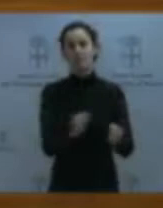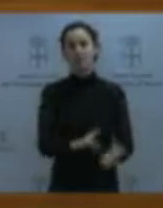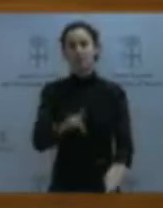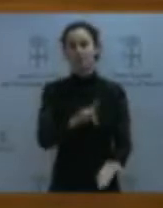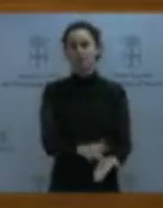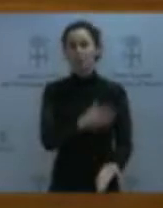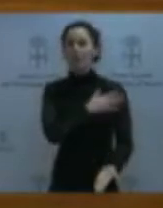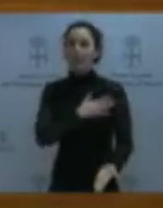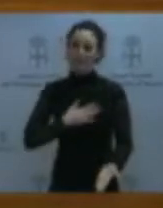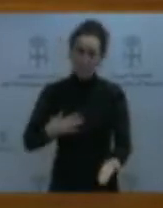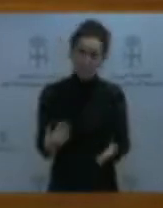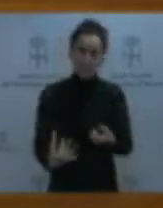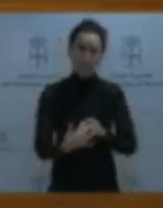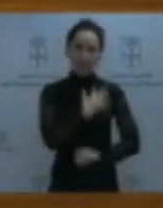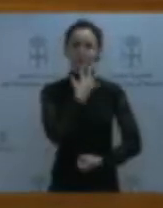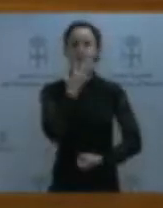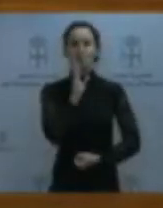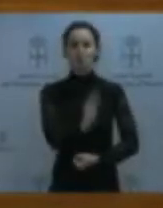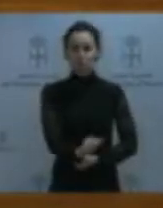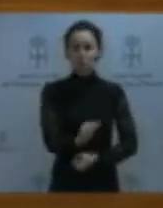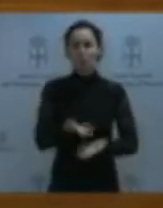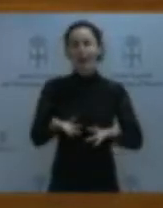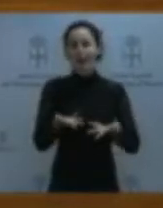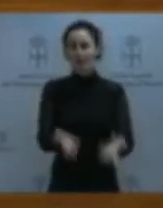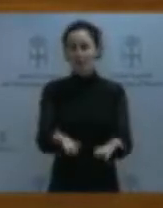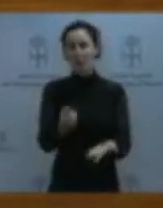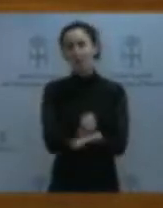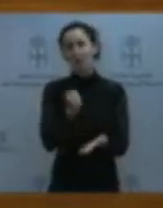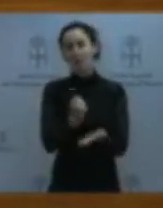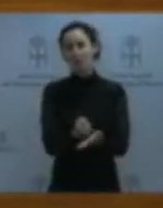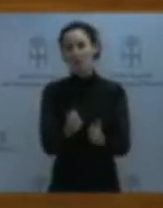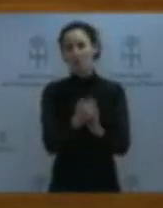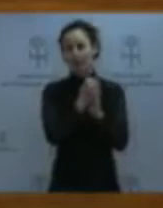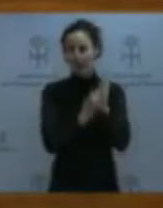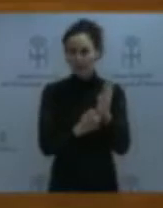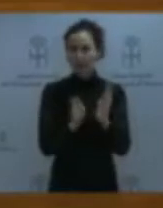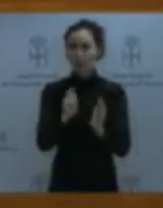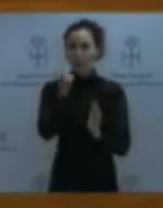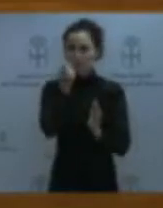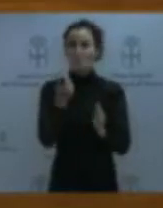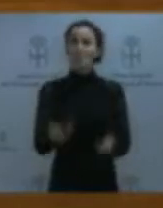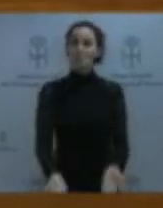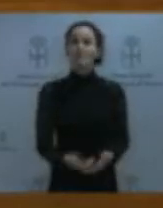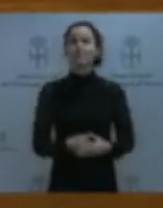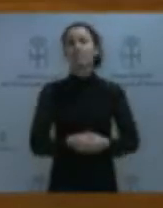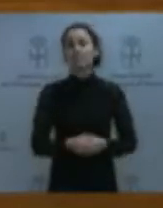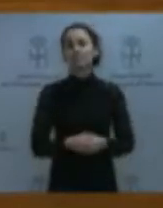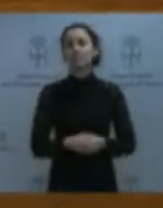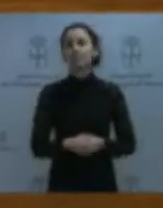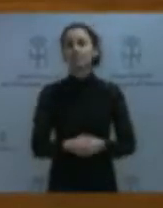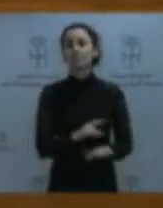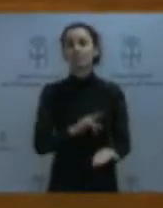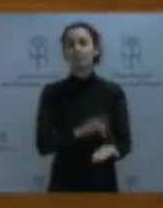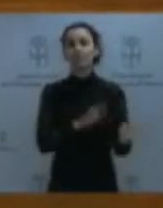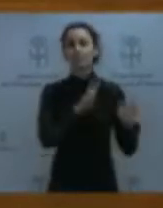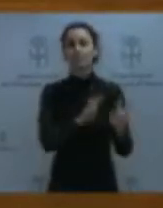cubrir con la pobreza, las ayudas a la pobreza energética y todo este tipo de cosas. Por tanto, cuando se afrontan estos asuntos,